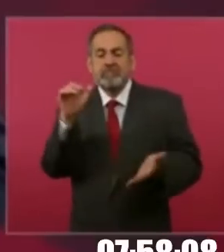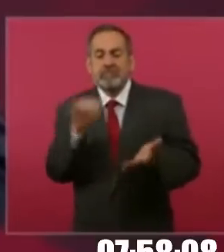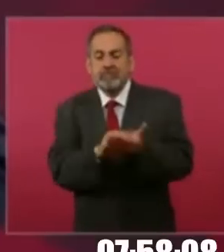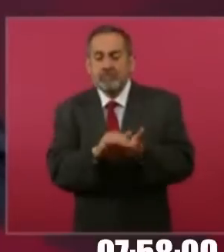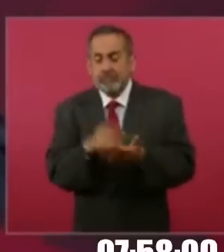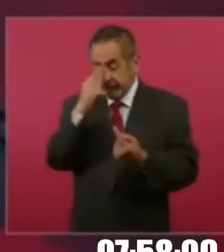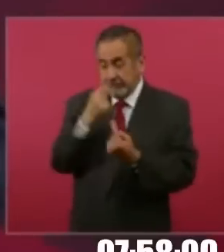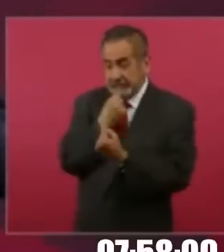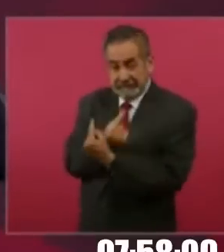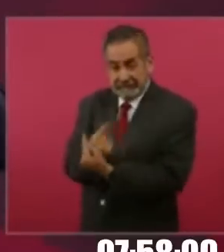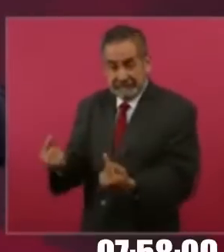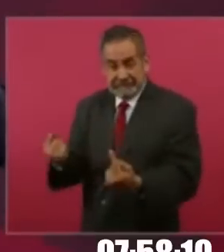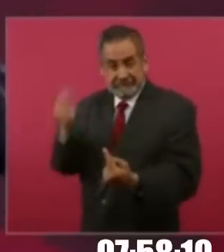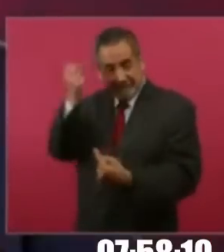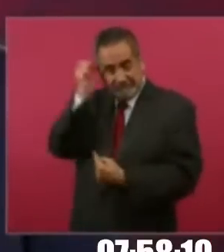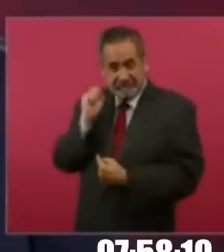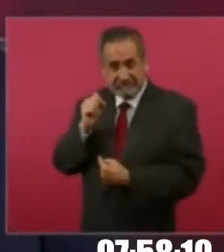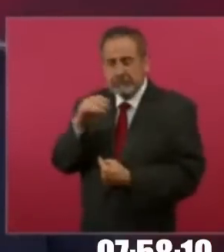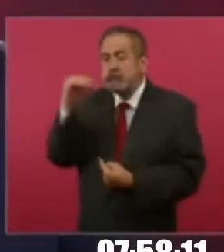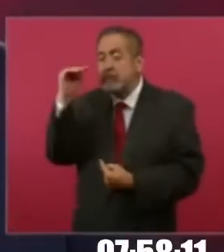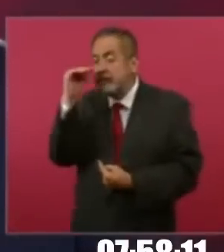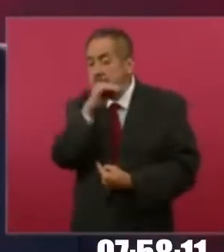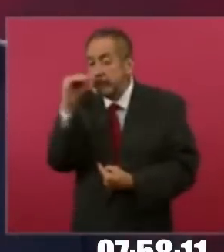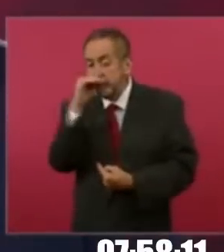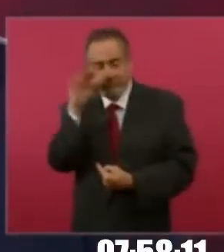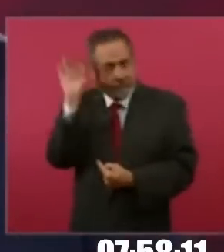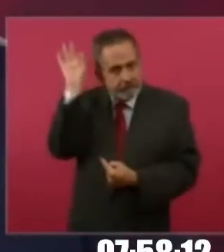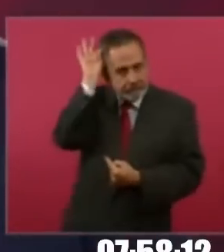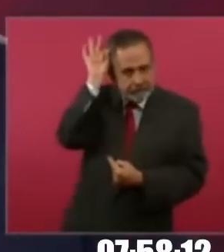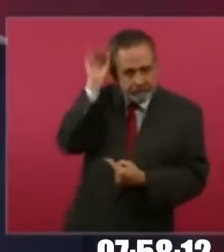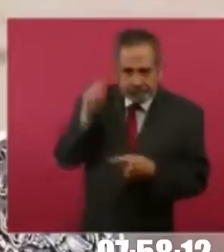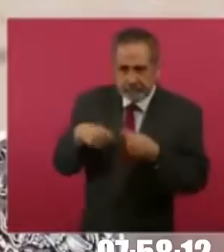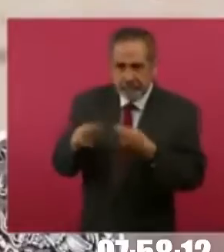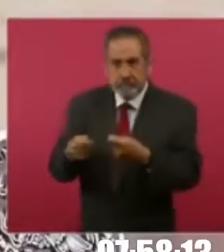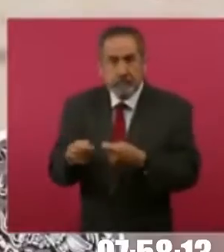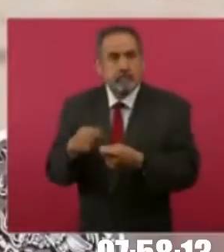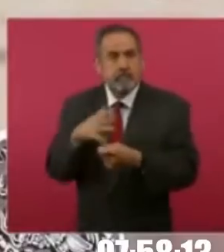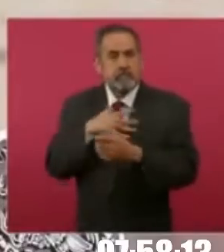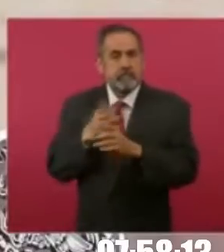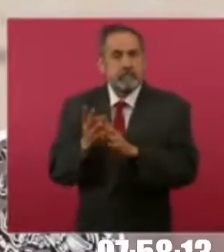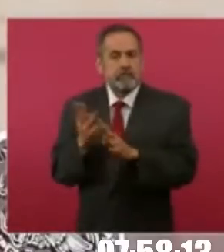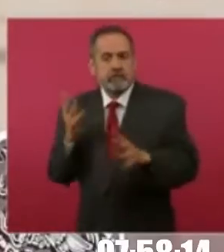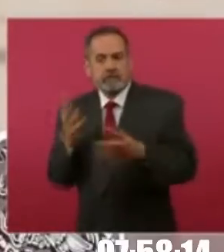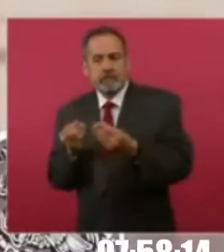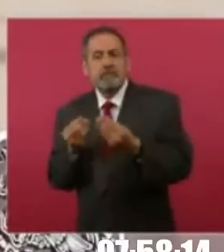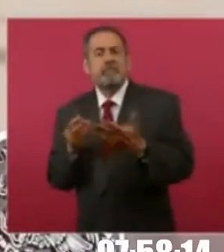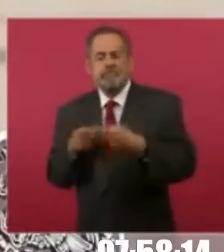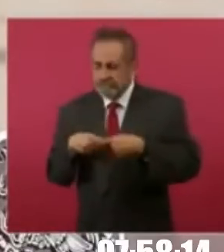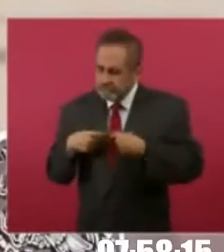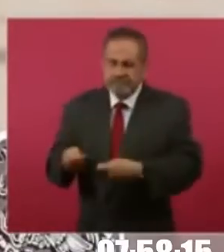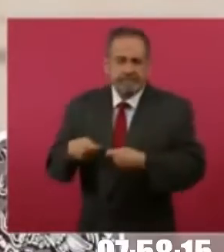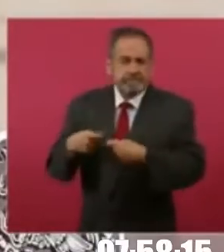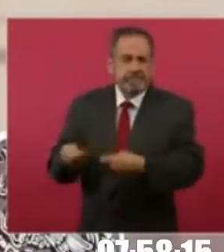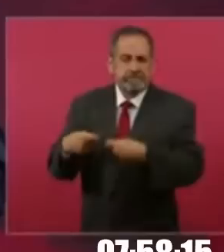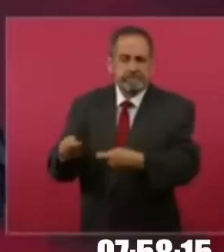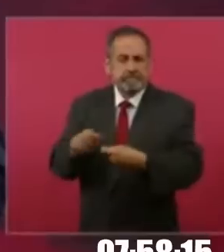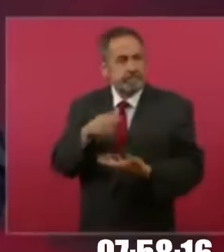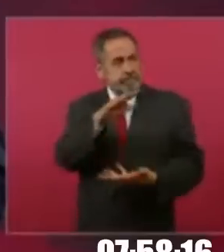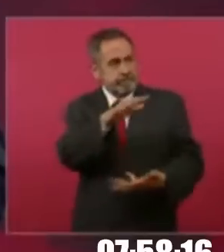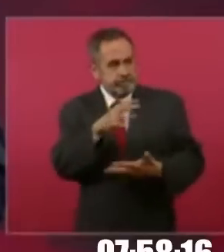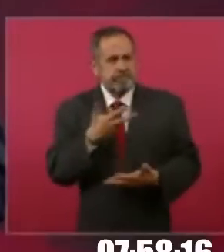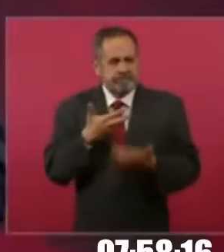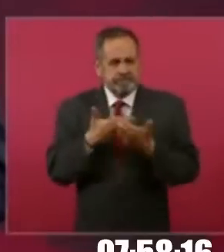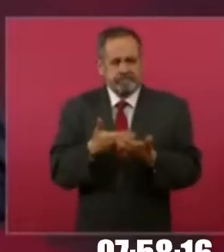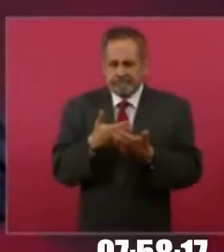niños nuestros no les cuesta y la lista de espera que tenemos la vamos a atender y estamos con presupuesto para